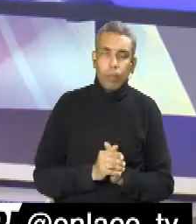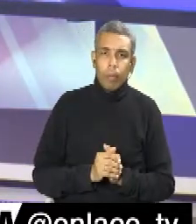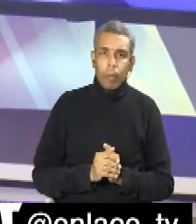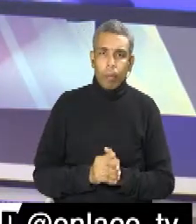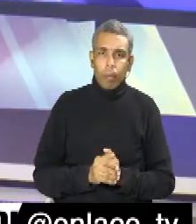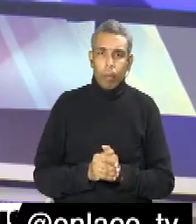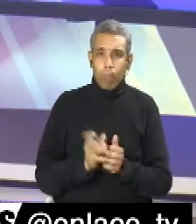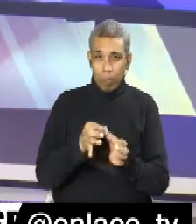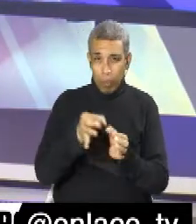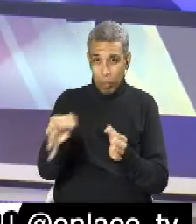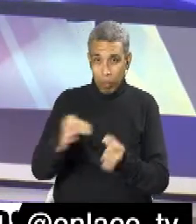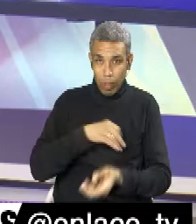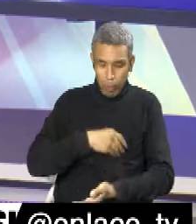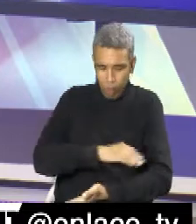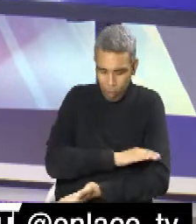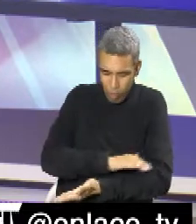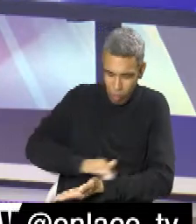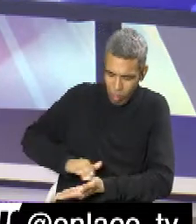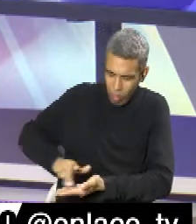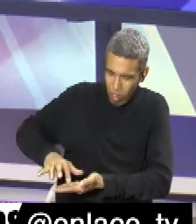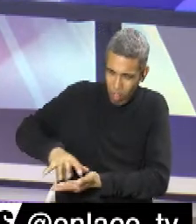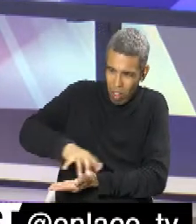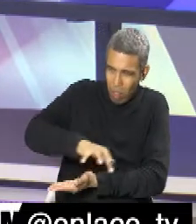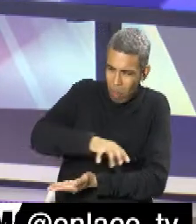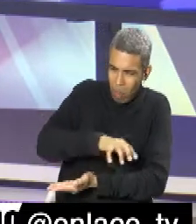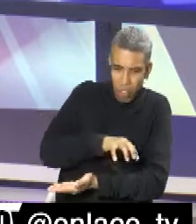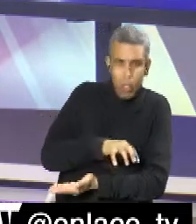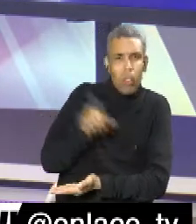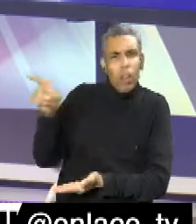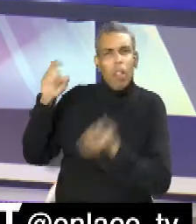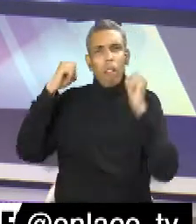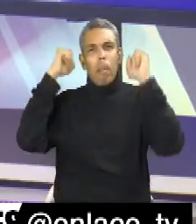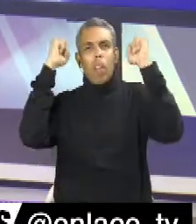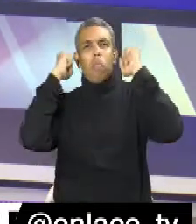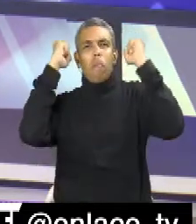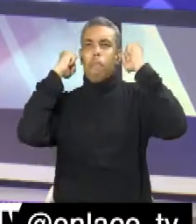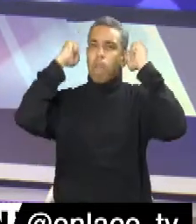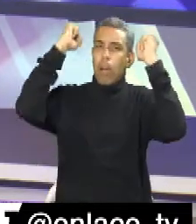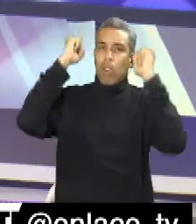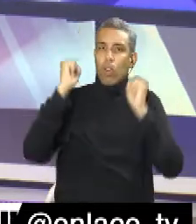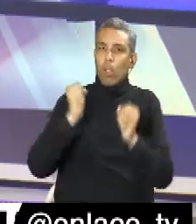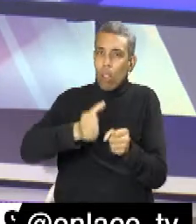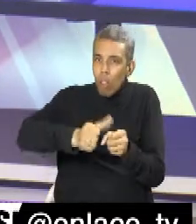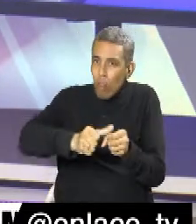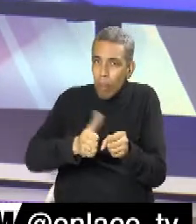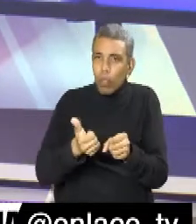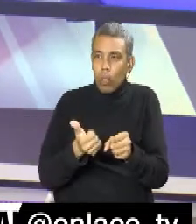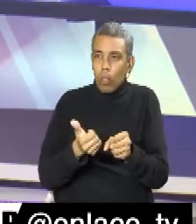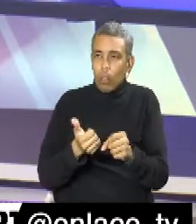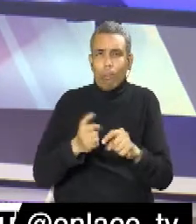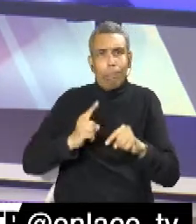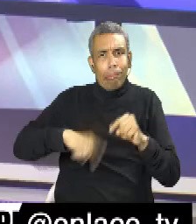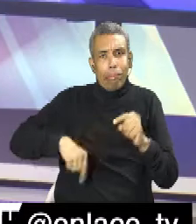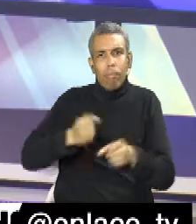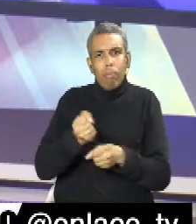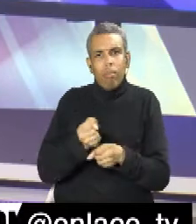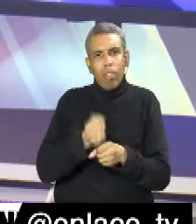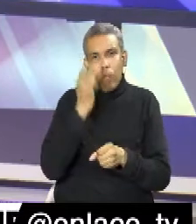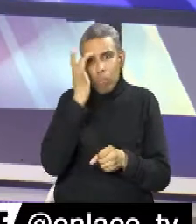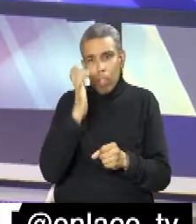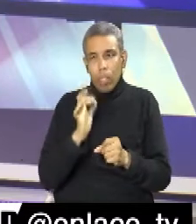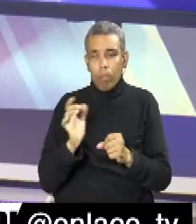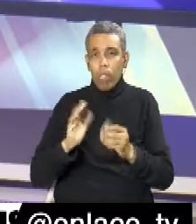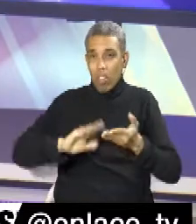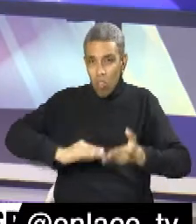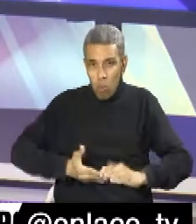la producción está paralizada por reclamos de la comunidad en la contratación de la mano de obra. Directivos de la compañía aseguran que su